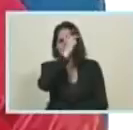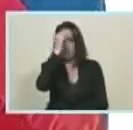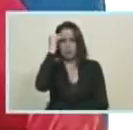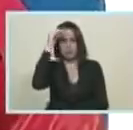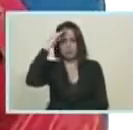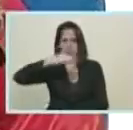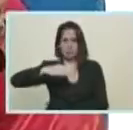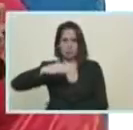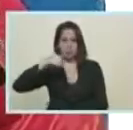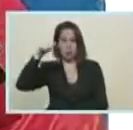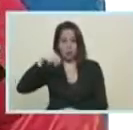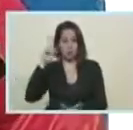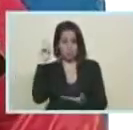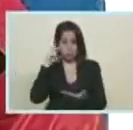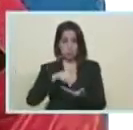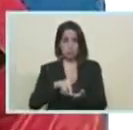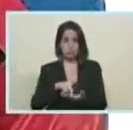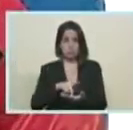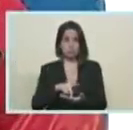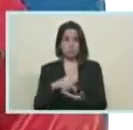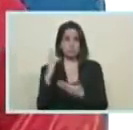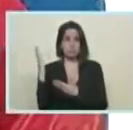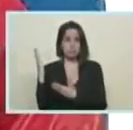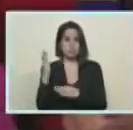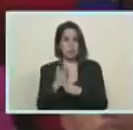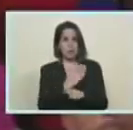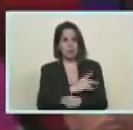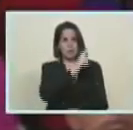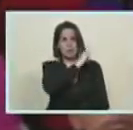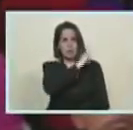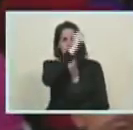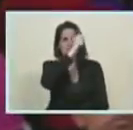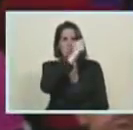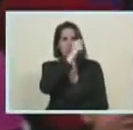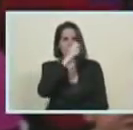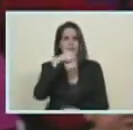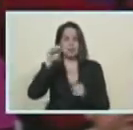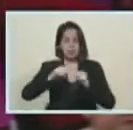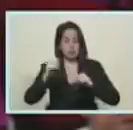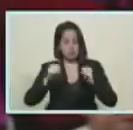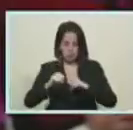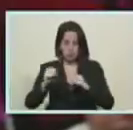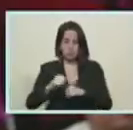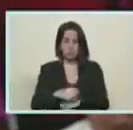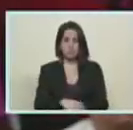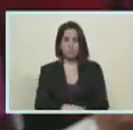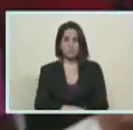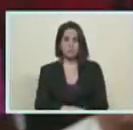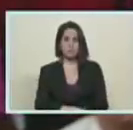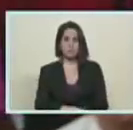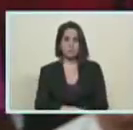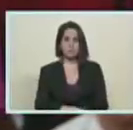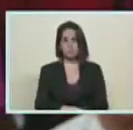Padrino López, hoy presente aquí. Era el teniente coronel, comandante entonces, ¿verdad, Padrino?